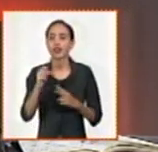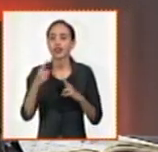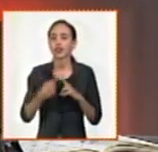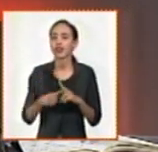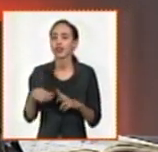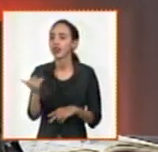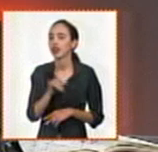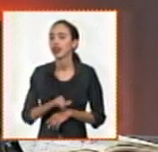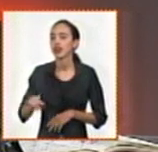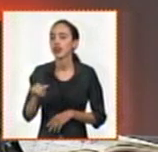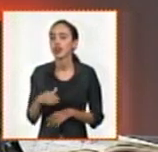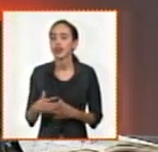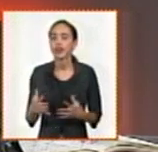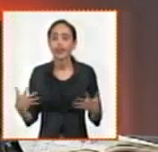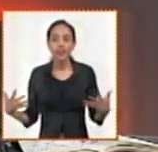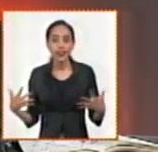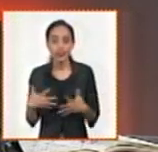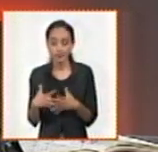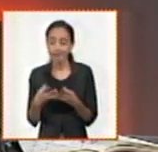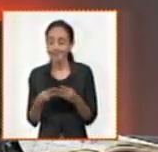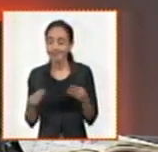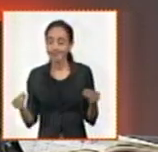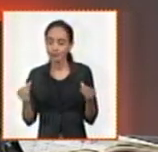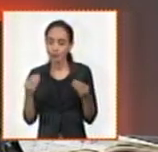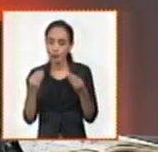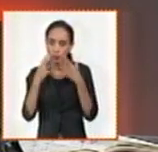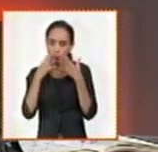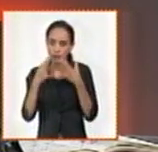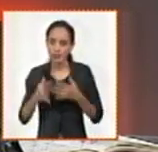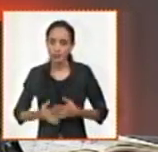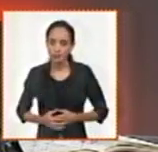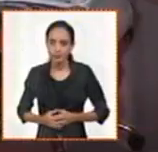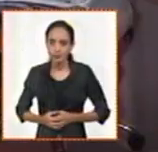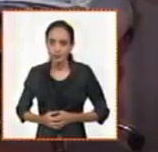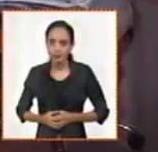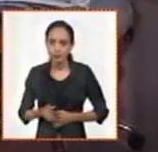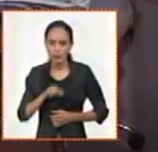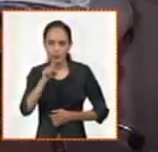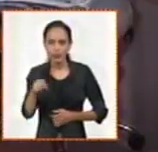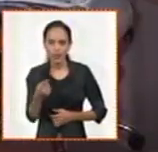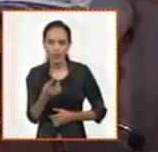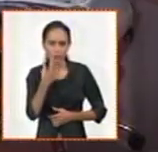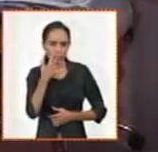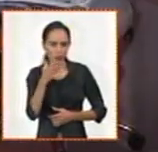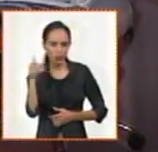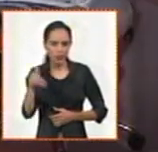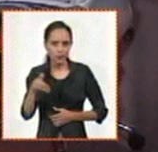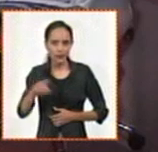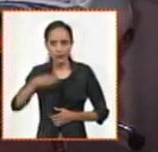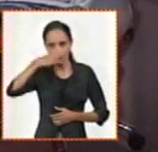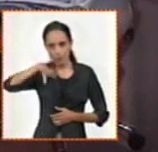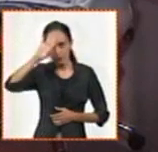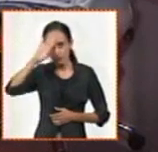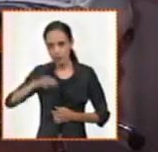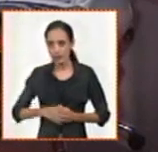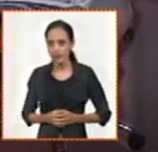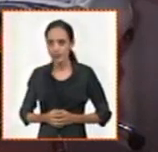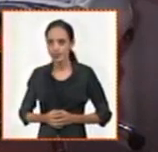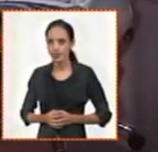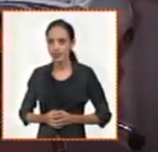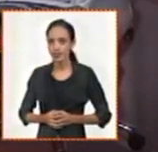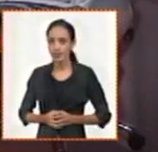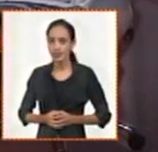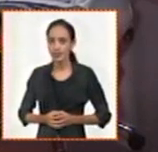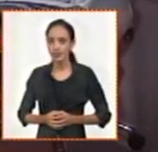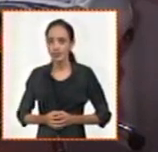están también reconstruyendo la relación con la tierra. Claro, es decir, es útil para ustedes estar aquí. Ah, este evento,